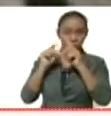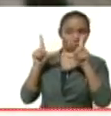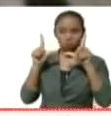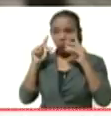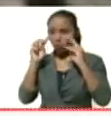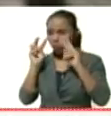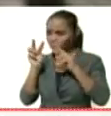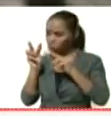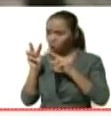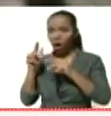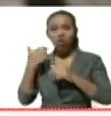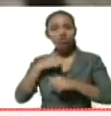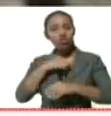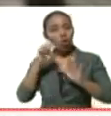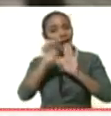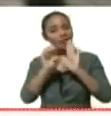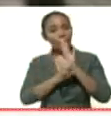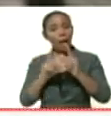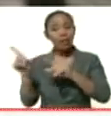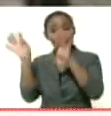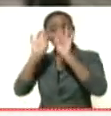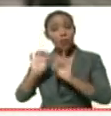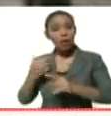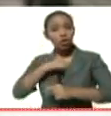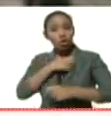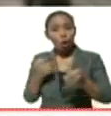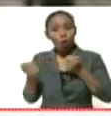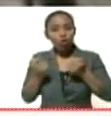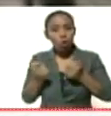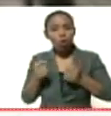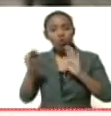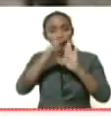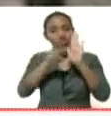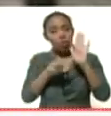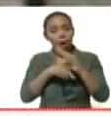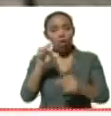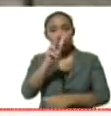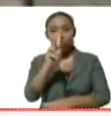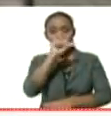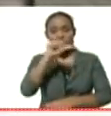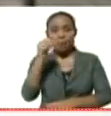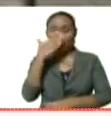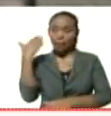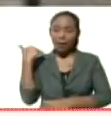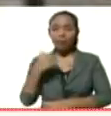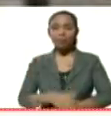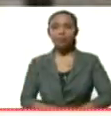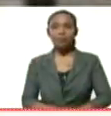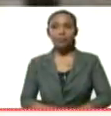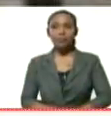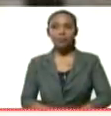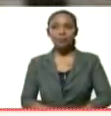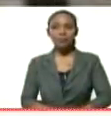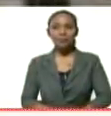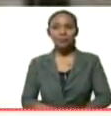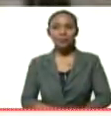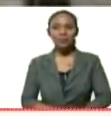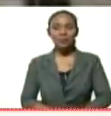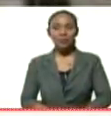etapa, fíjense ustedes, con las medidas que tomamos hace 2 semanas, hoy cumplimos 2 semanas de cuarentena,